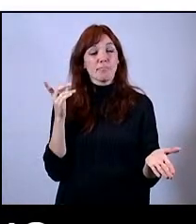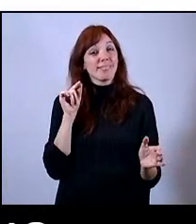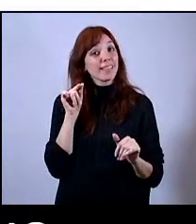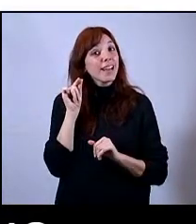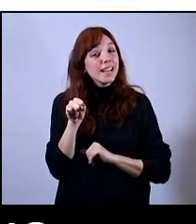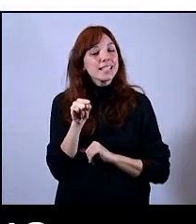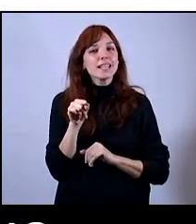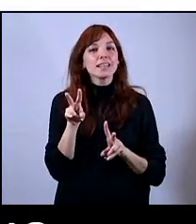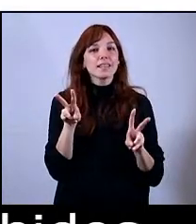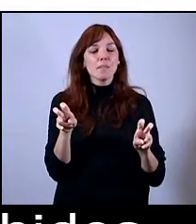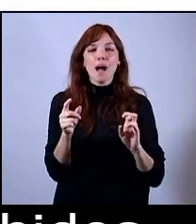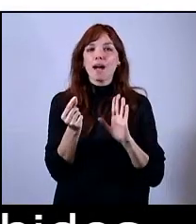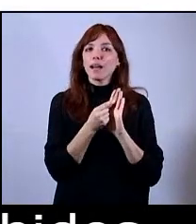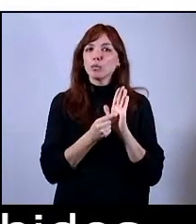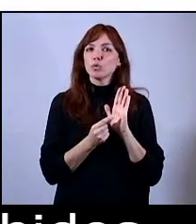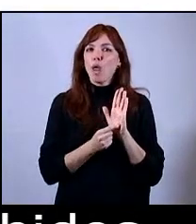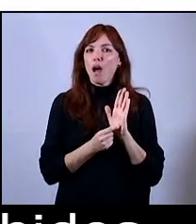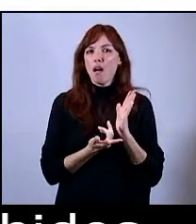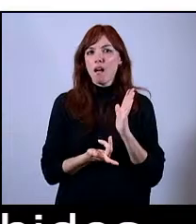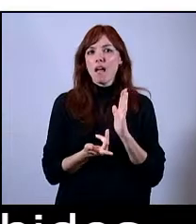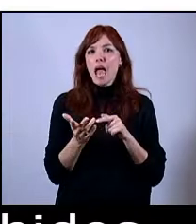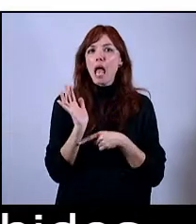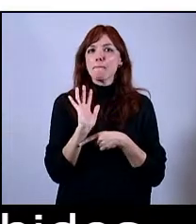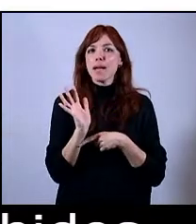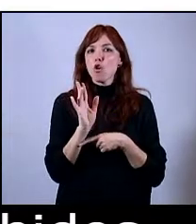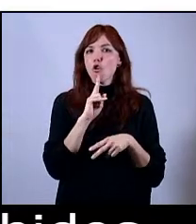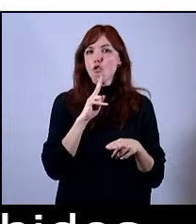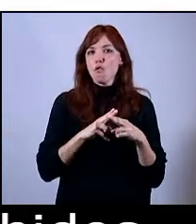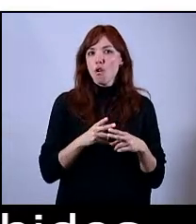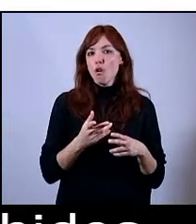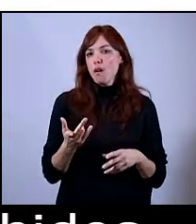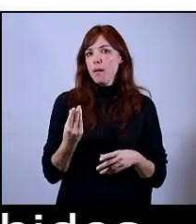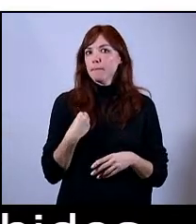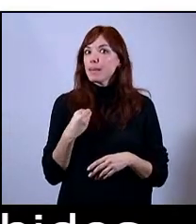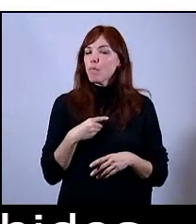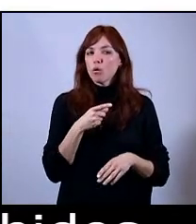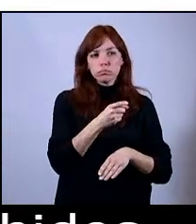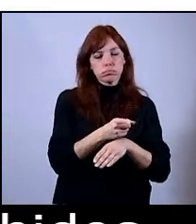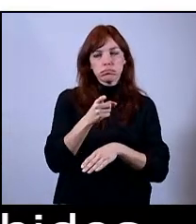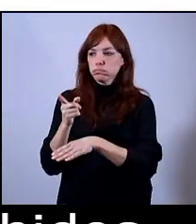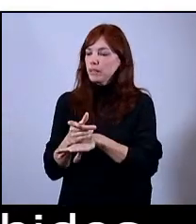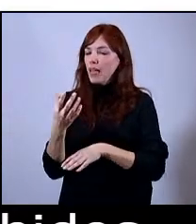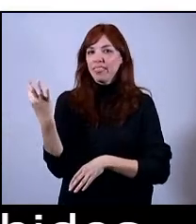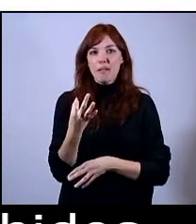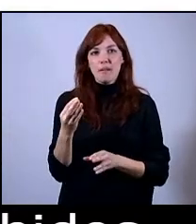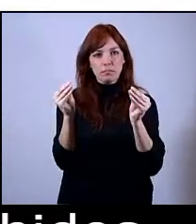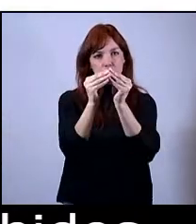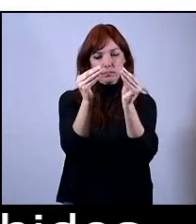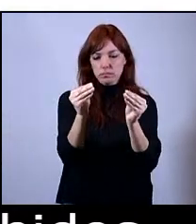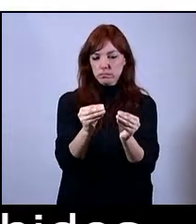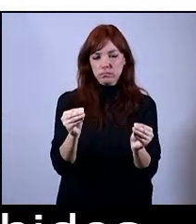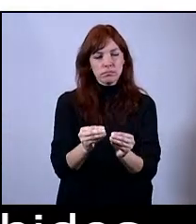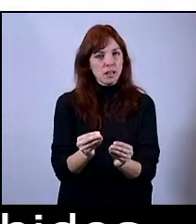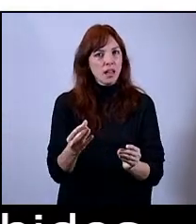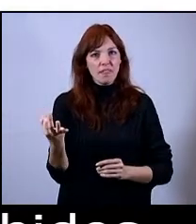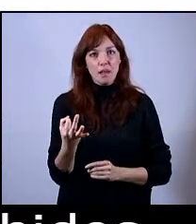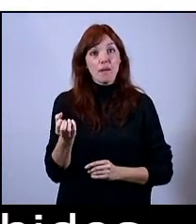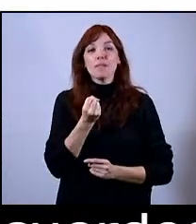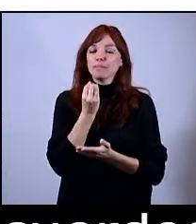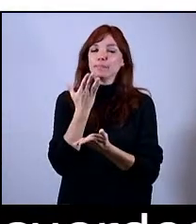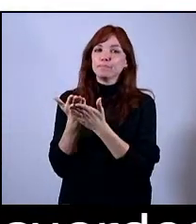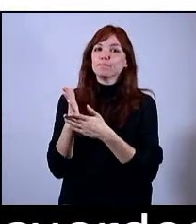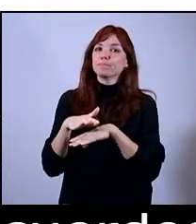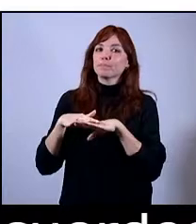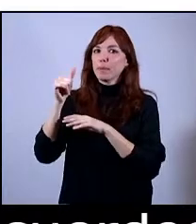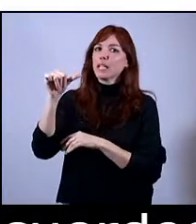Eso, las cláusulas espejo, los mismos requisitos en los acuerdos comerciales es otra de las cosas que le pedimos al